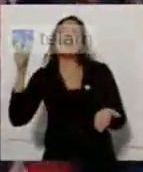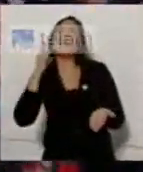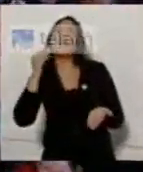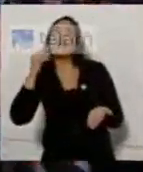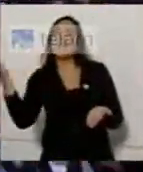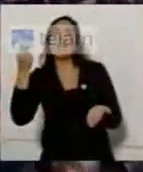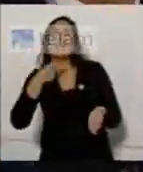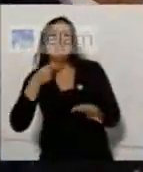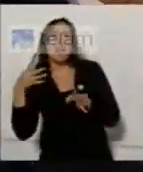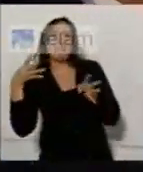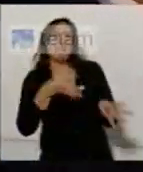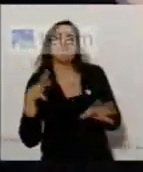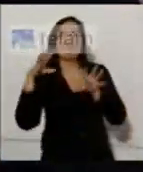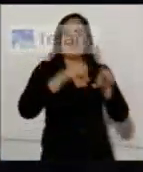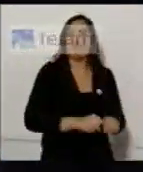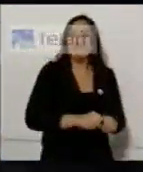lo que vino.